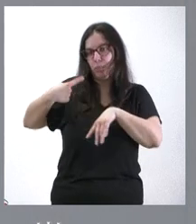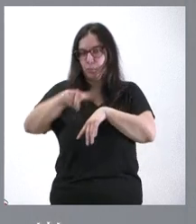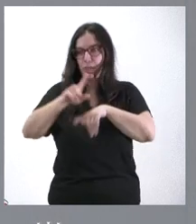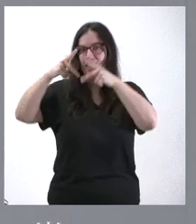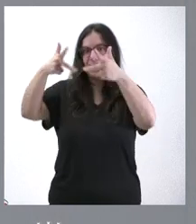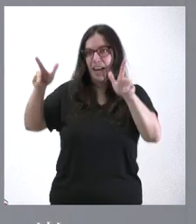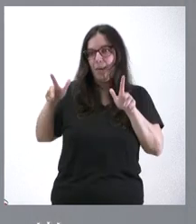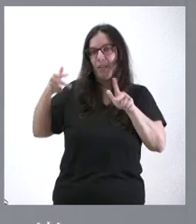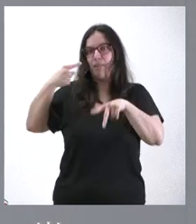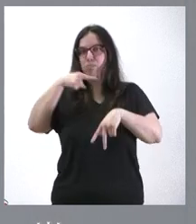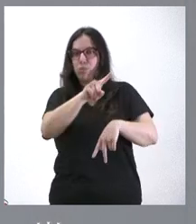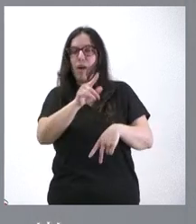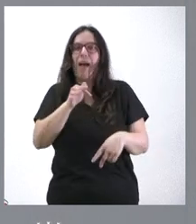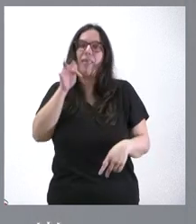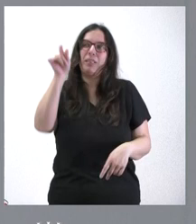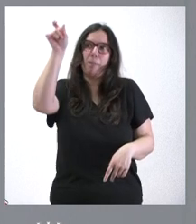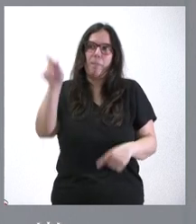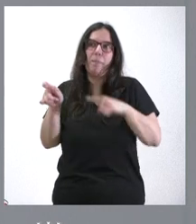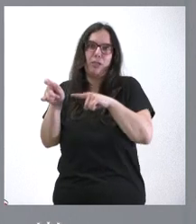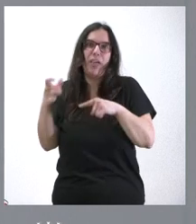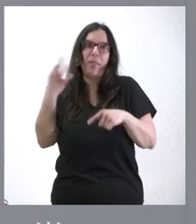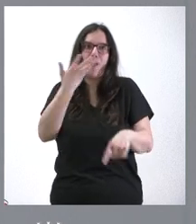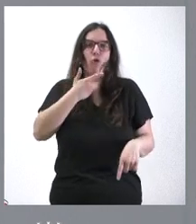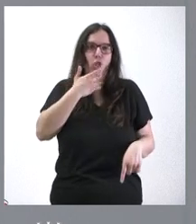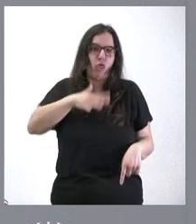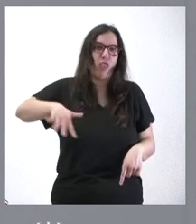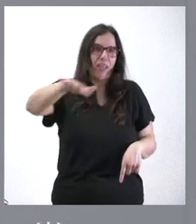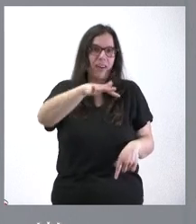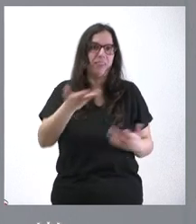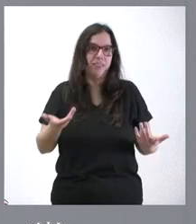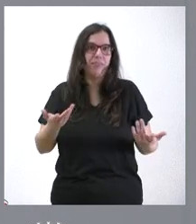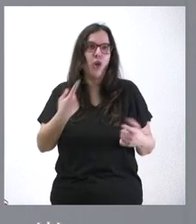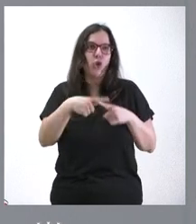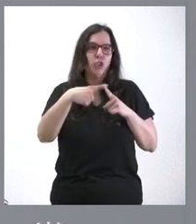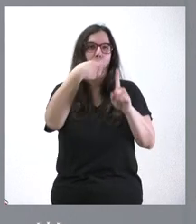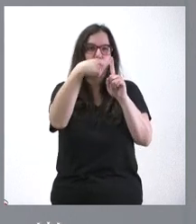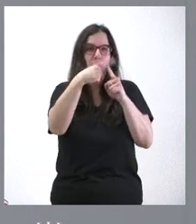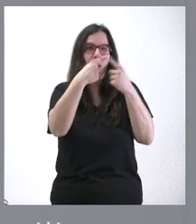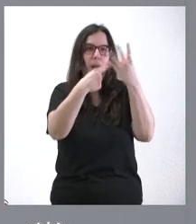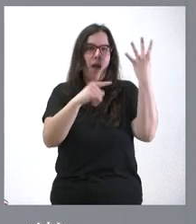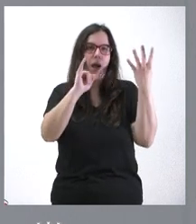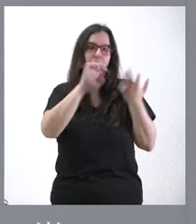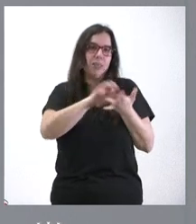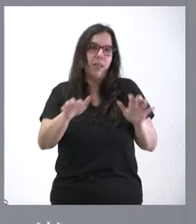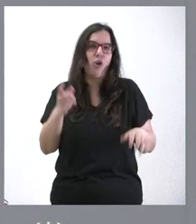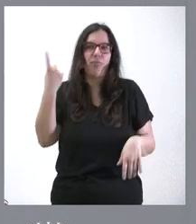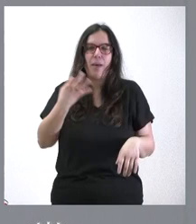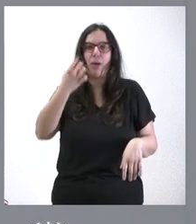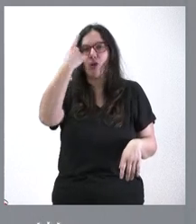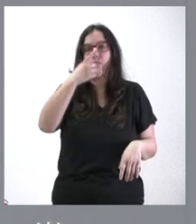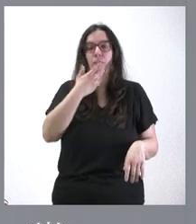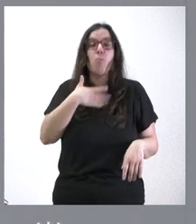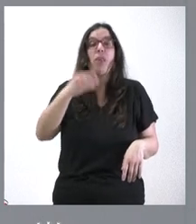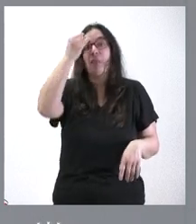prensa Es que además es una persona que tendría que conocer muchas de las virtudes de Castilla y León a no ser que piense que no tenemos